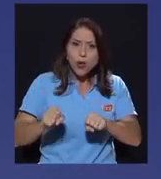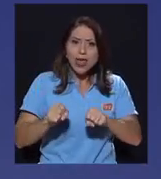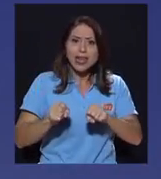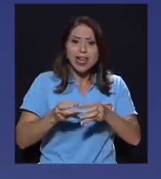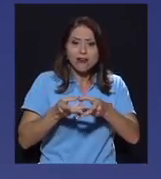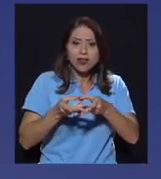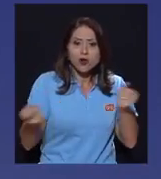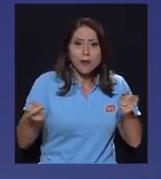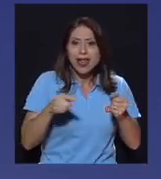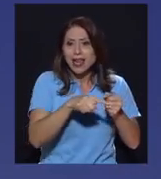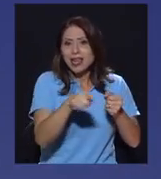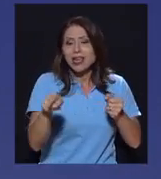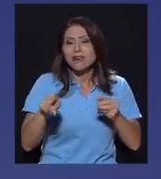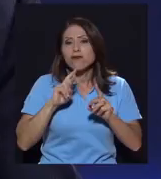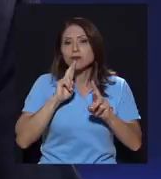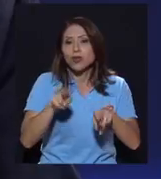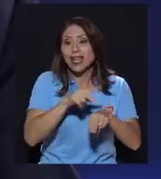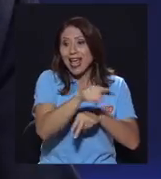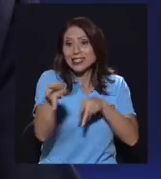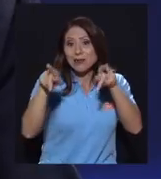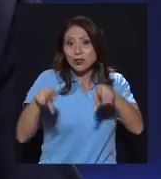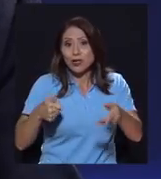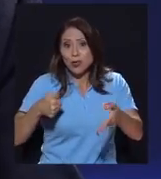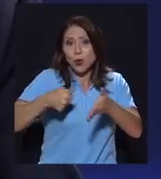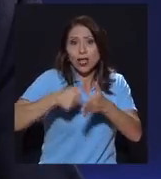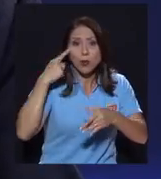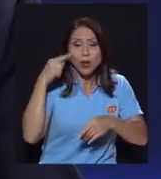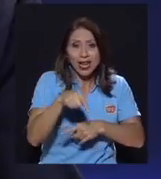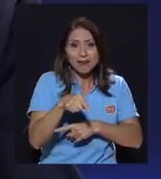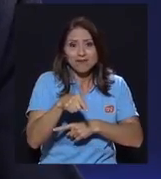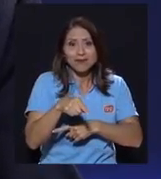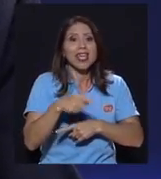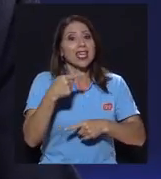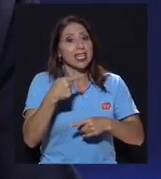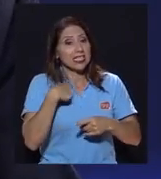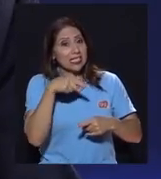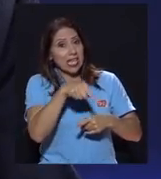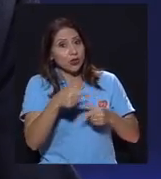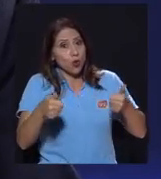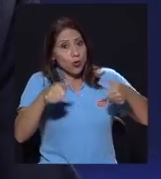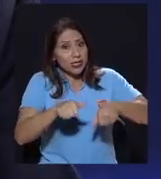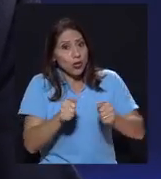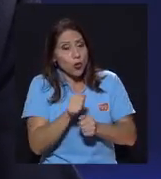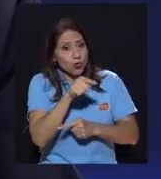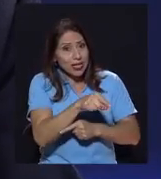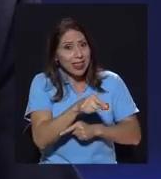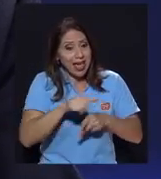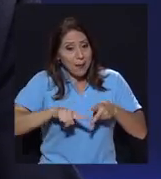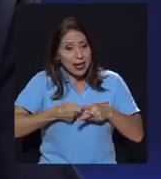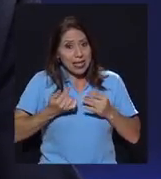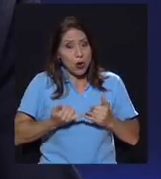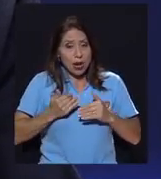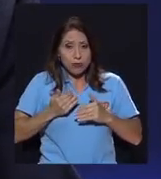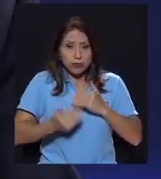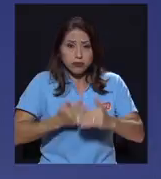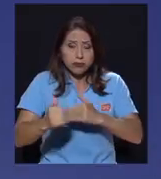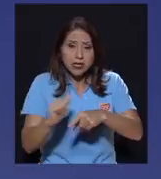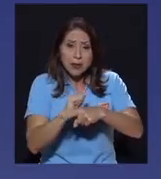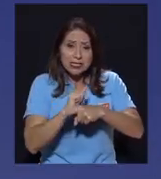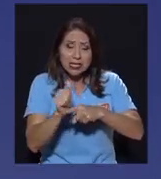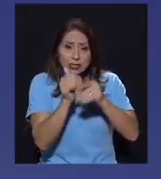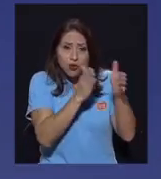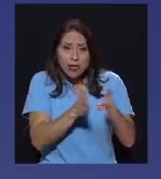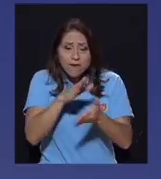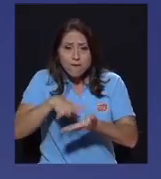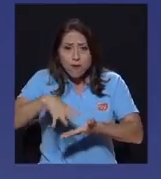quienes le votaron eso es fundamental y a partir de ahí si esto coincido como usted que va a ser necesario un proceso obviamente de capacitación información que es fundamental y en